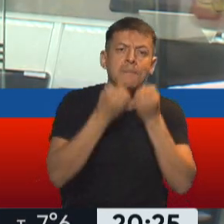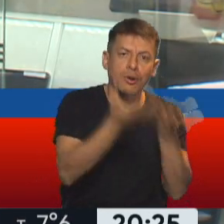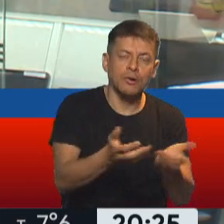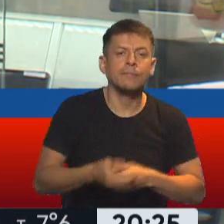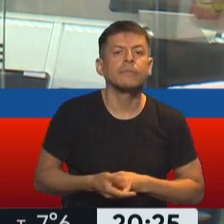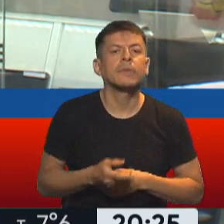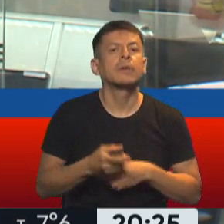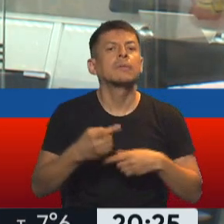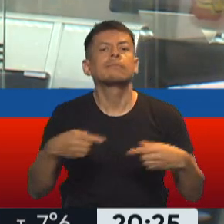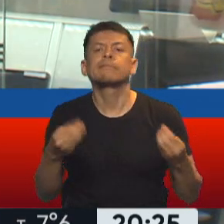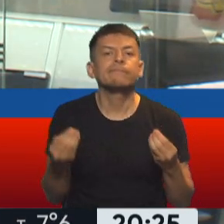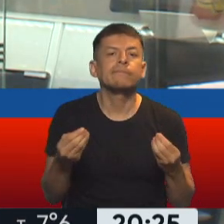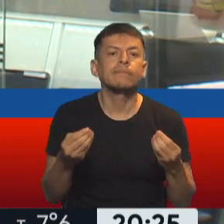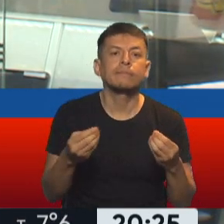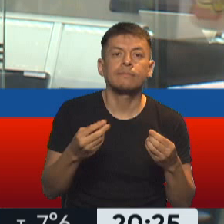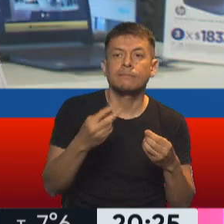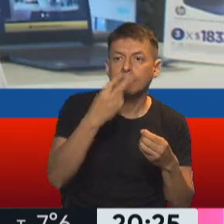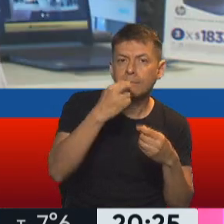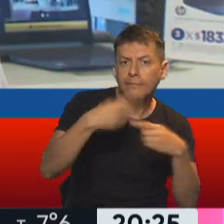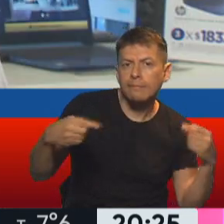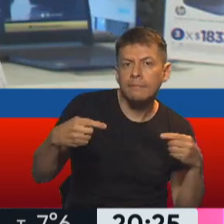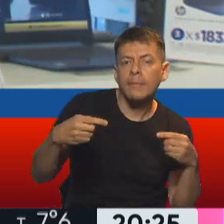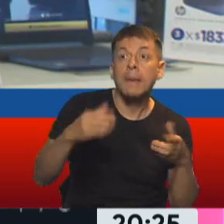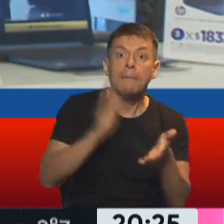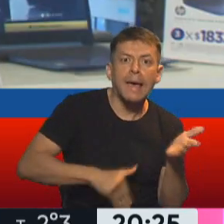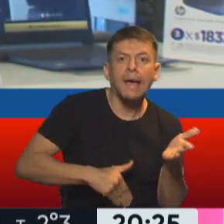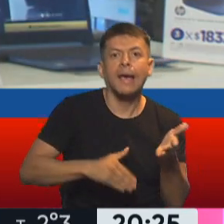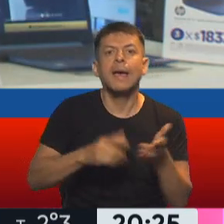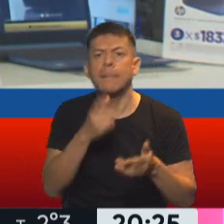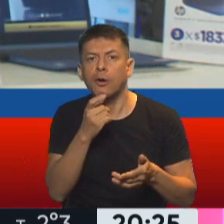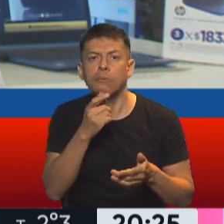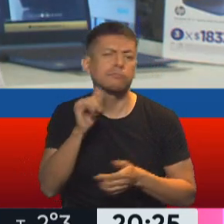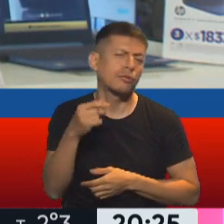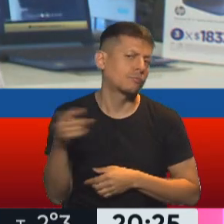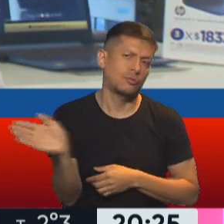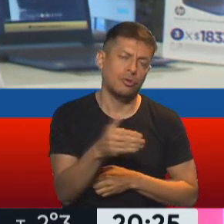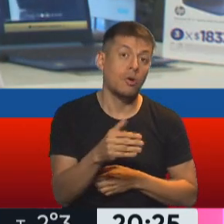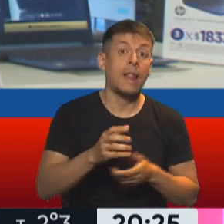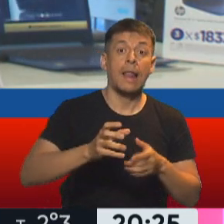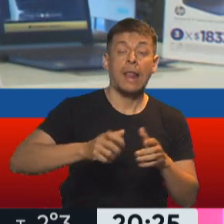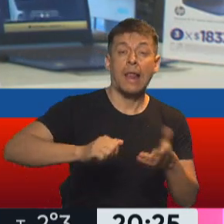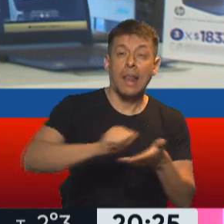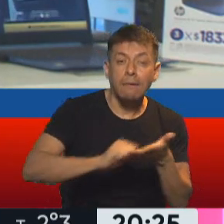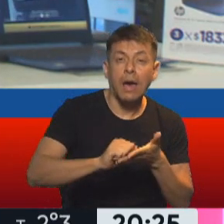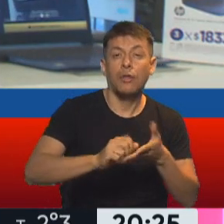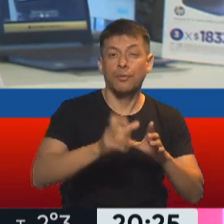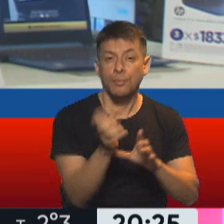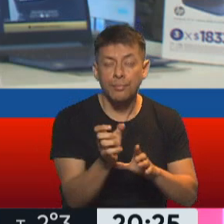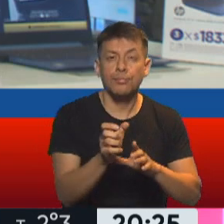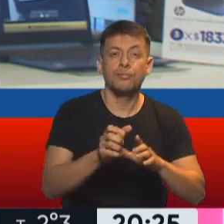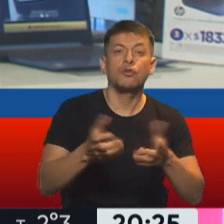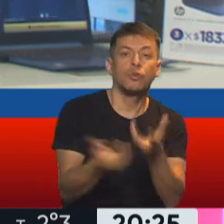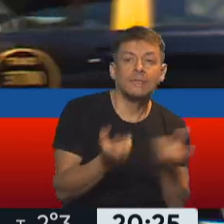productos cubre? Por ejemplo, línea blanca, línea marrón. Abarca línea blanca y línea marrón, todo lo que es lavado, cocinas,